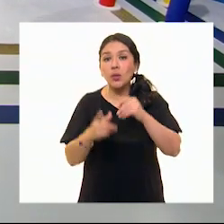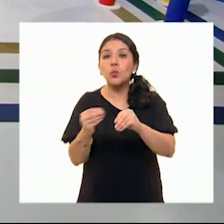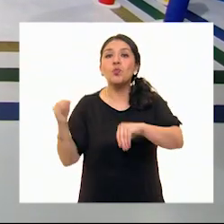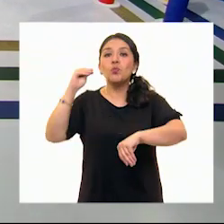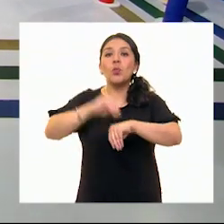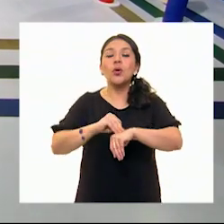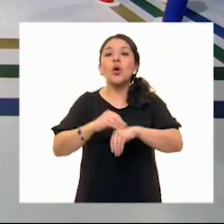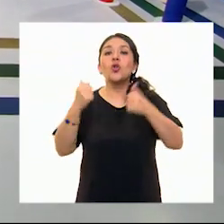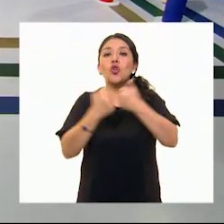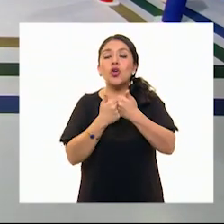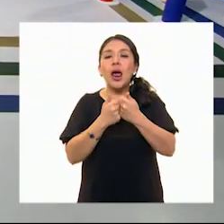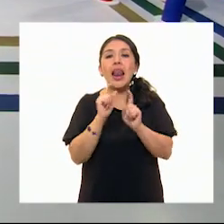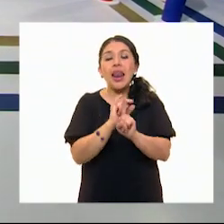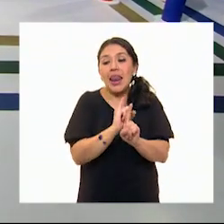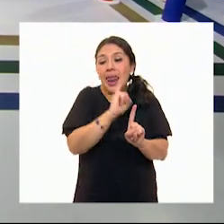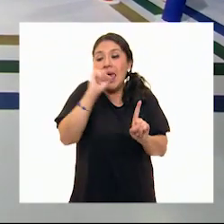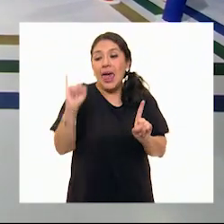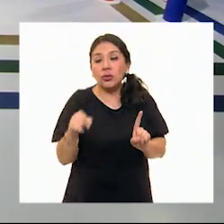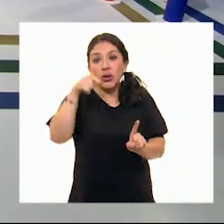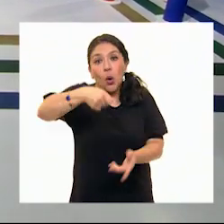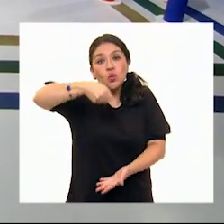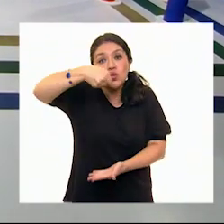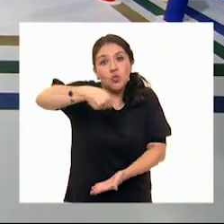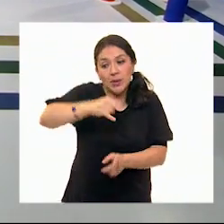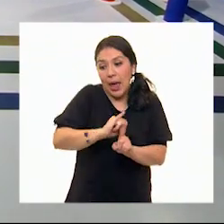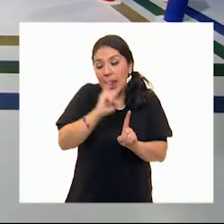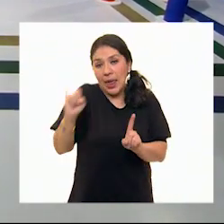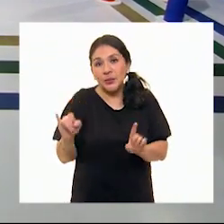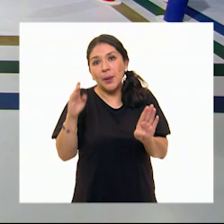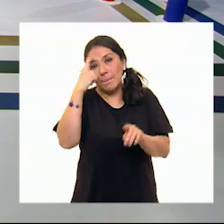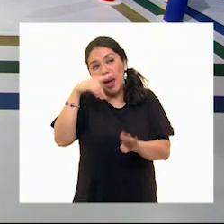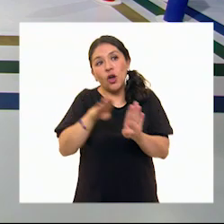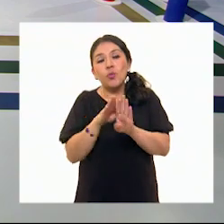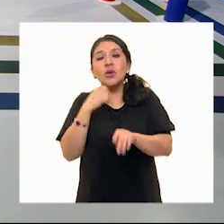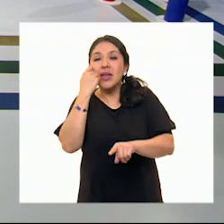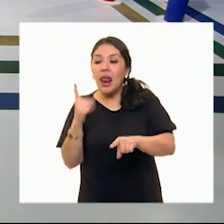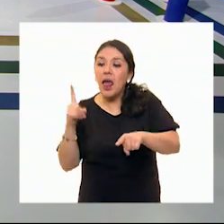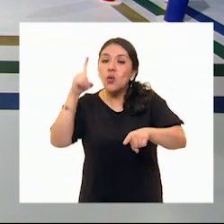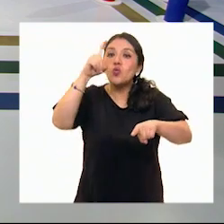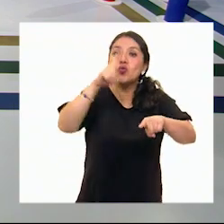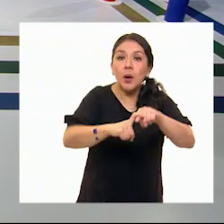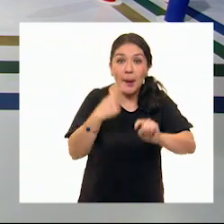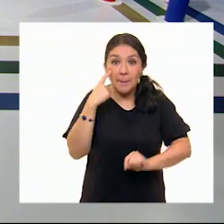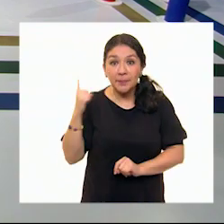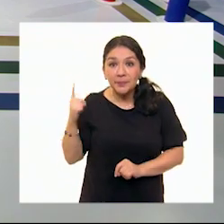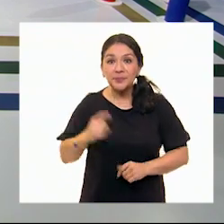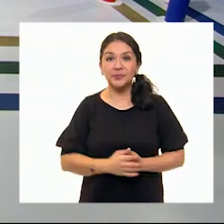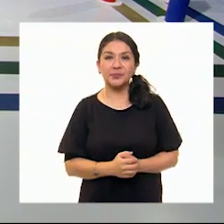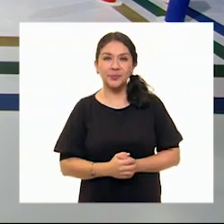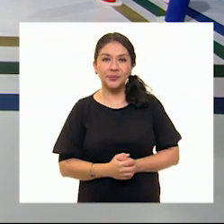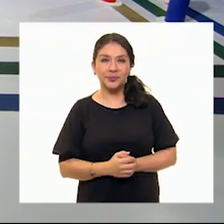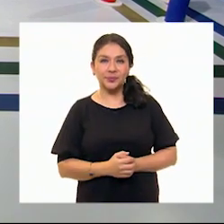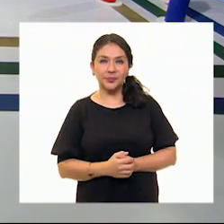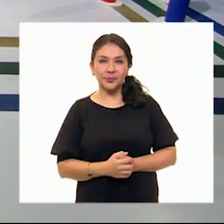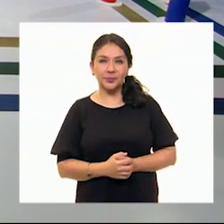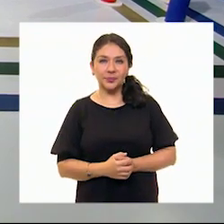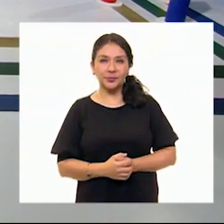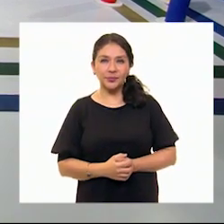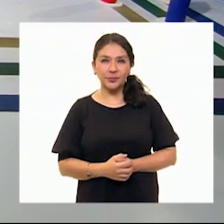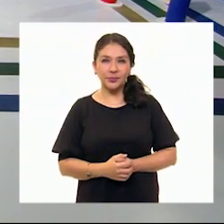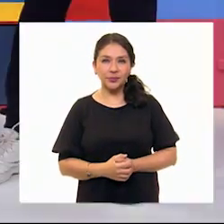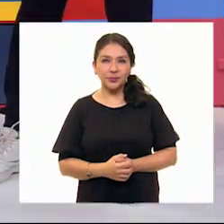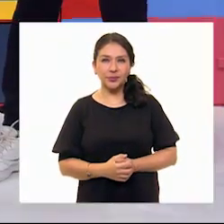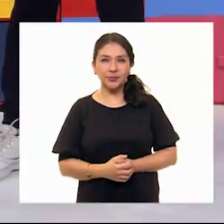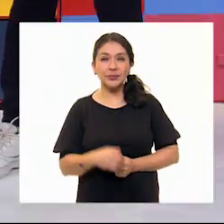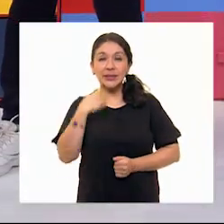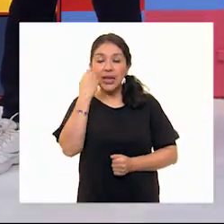a un paso grande de distancia. En la cubeta. Ajá. Para intentar atorar el gancho, balanceándolo y después jalar la cubeta.